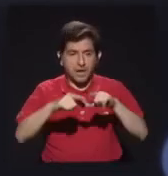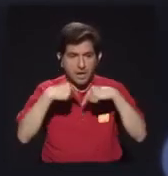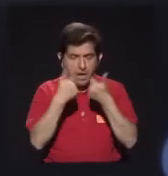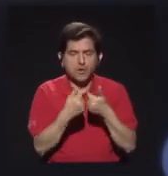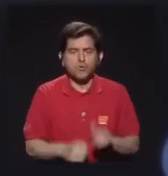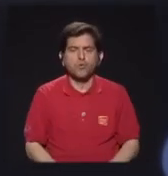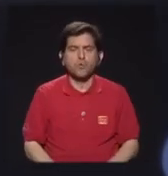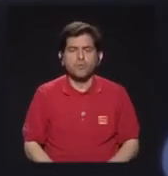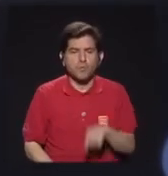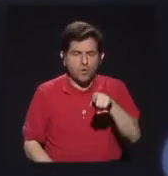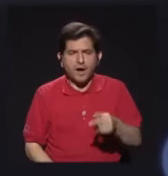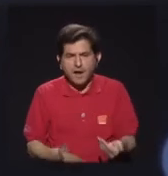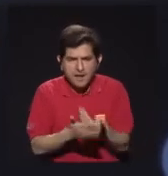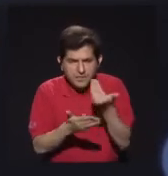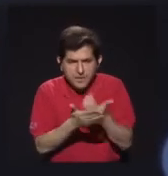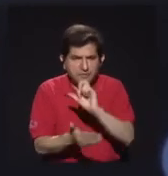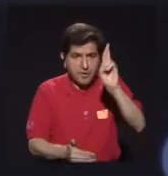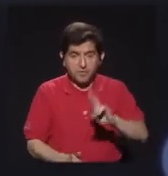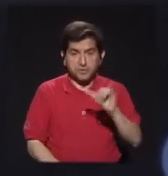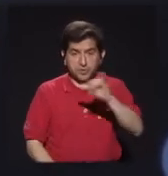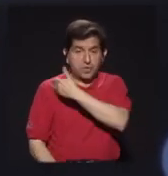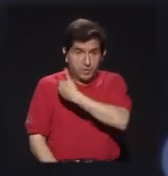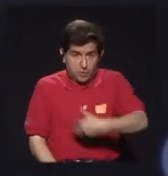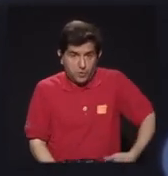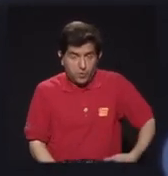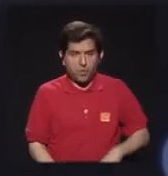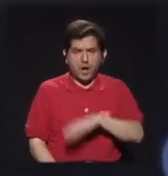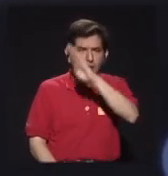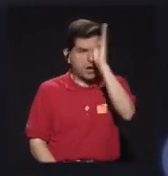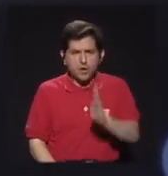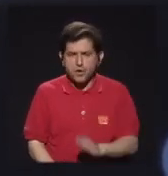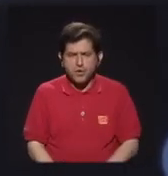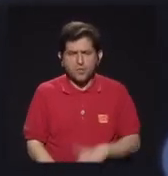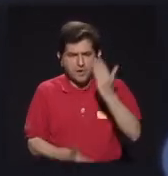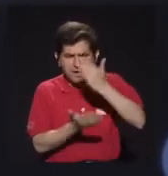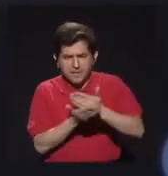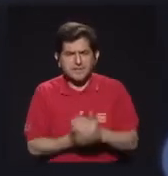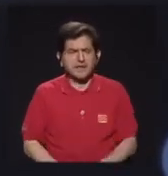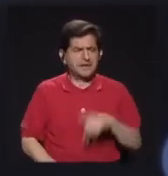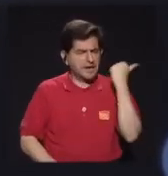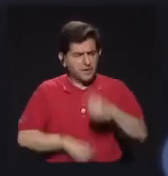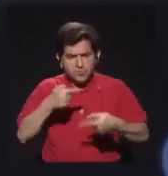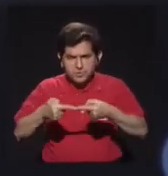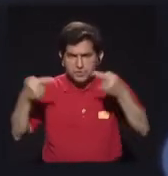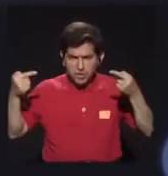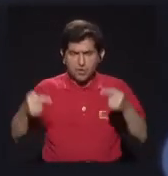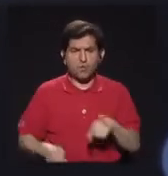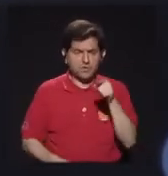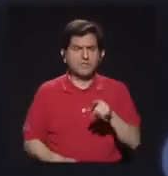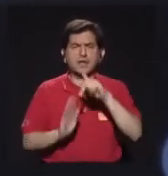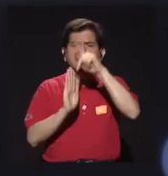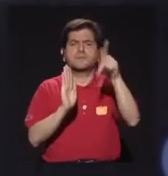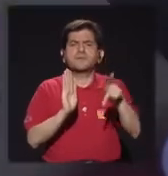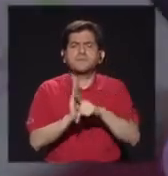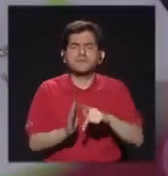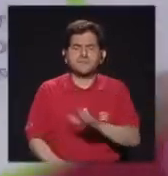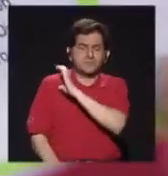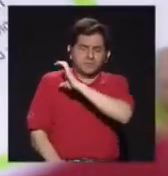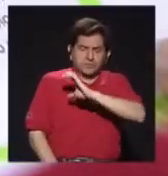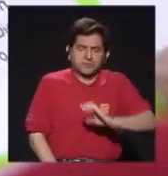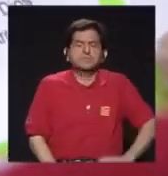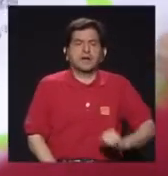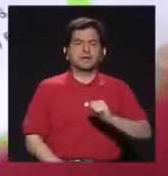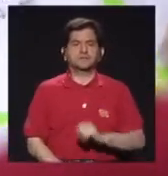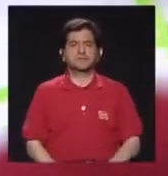de renovación costarricense que es la del mismo presidente nunca se cansará de combatir cualquier iniciativa que vaya en contra de estos principios cristianos bueno